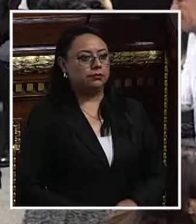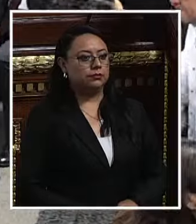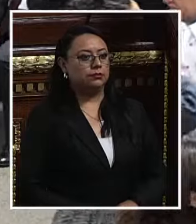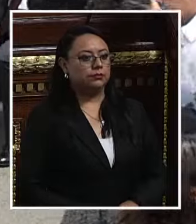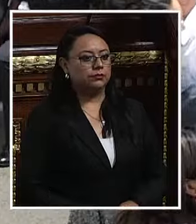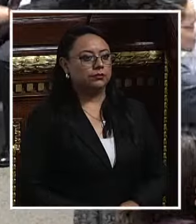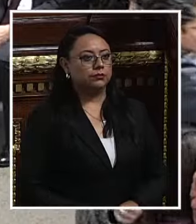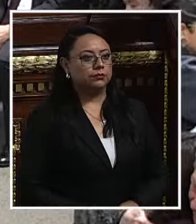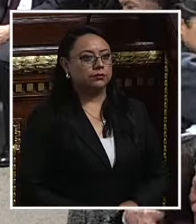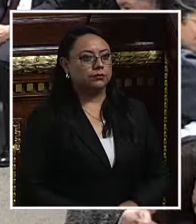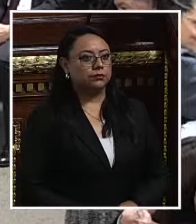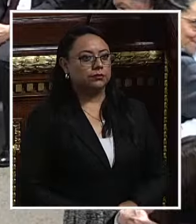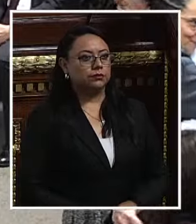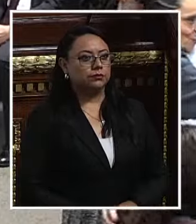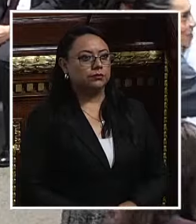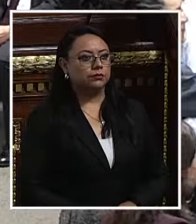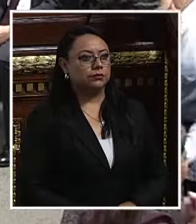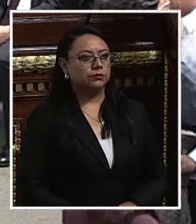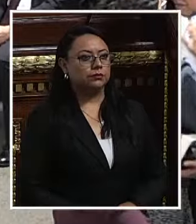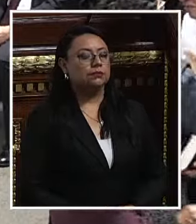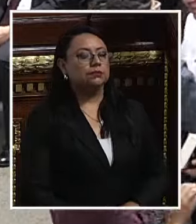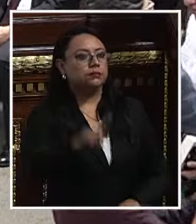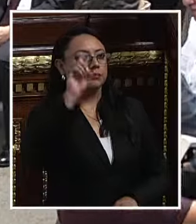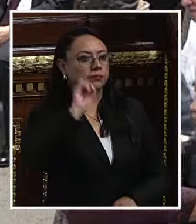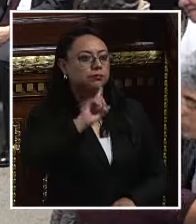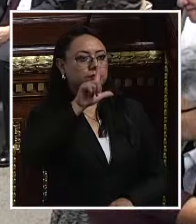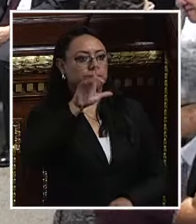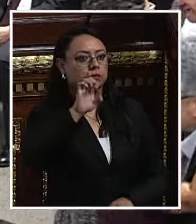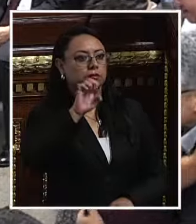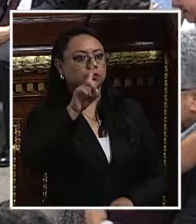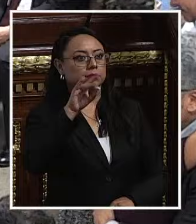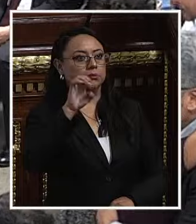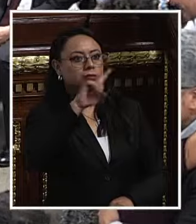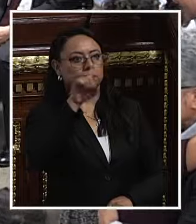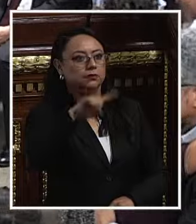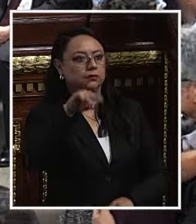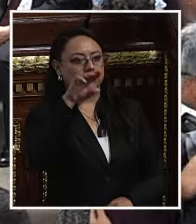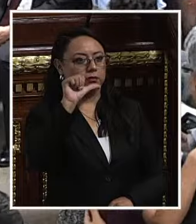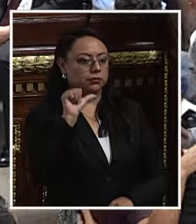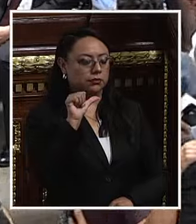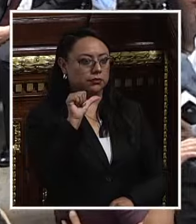Ledesma Alpizar Luisa Fernanda.